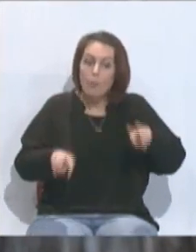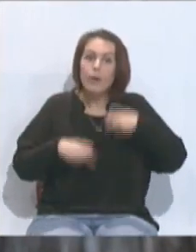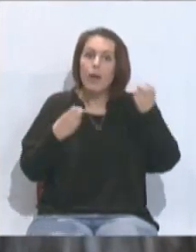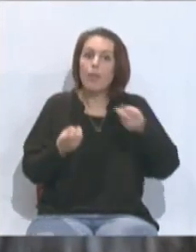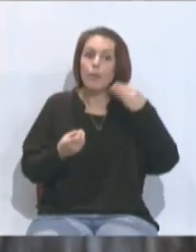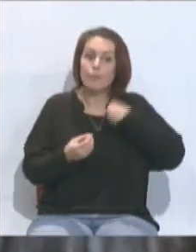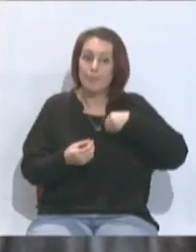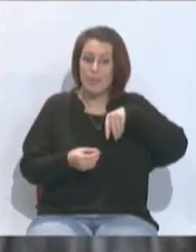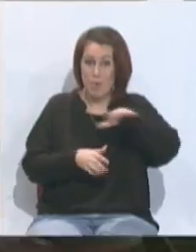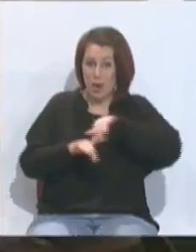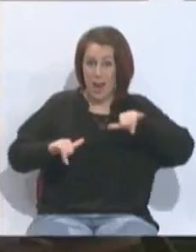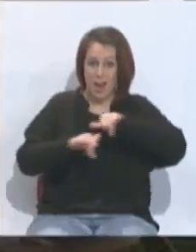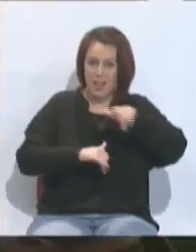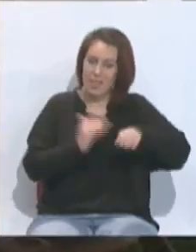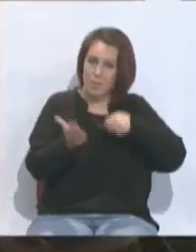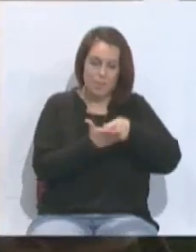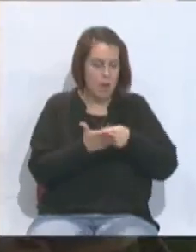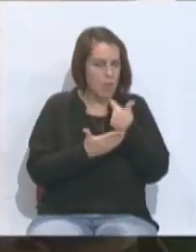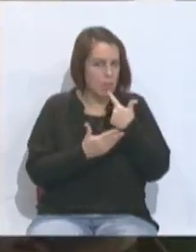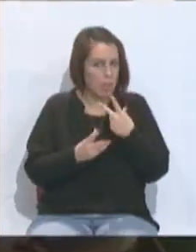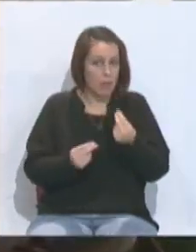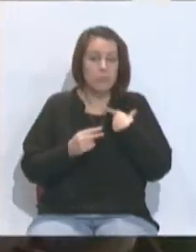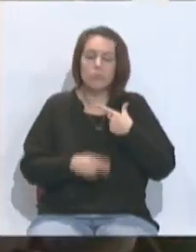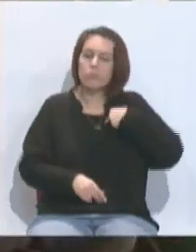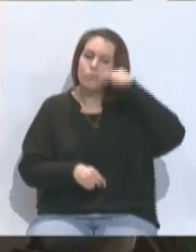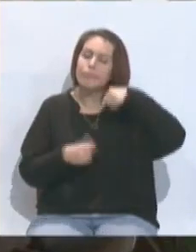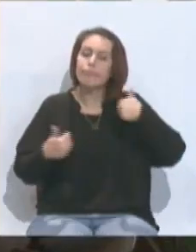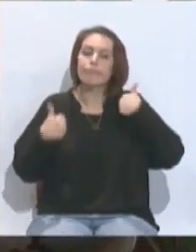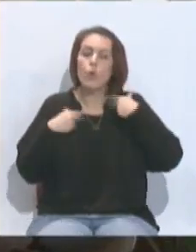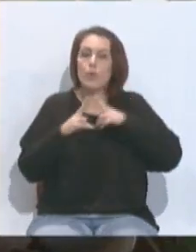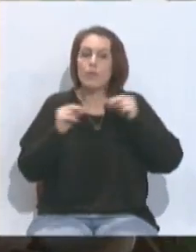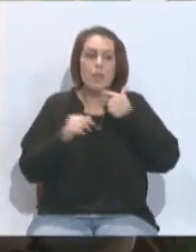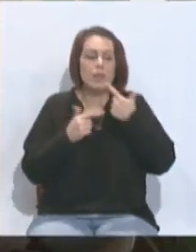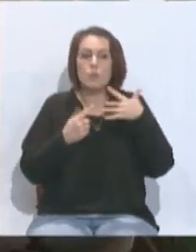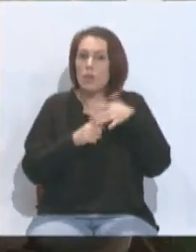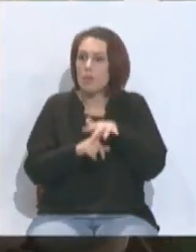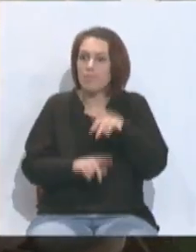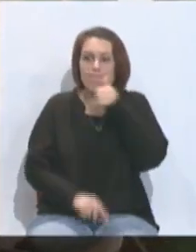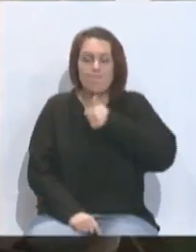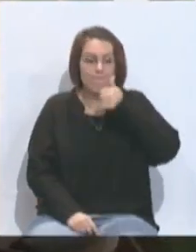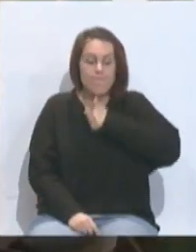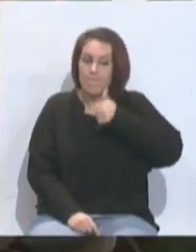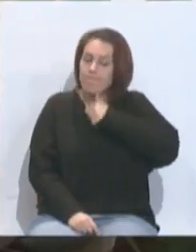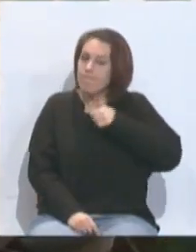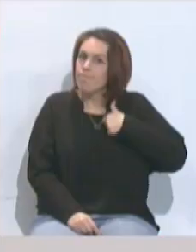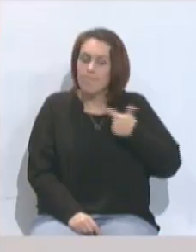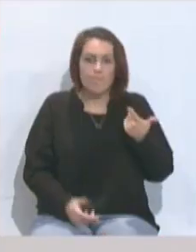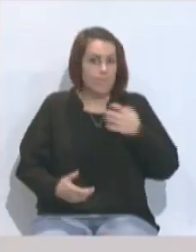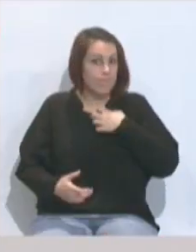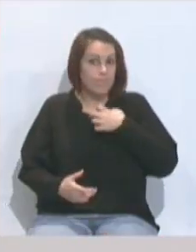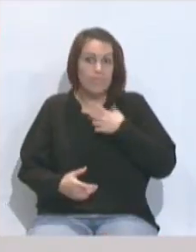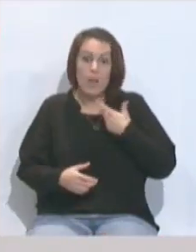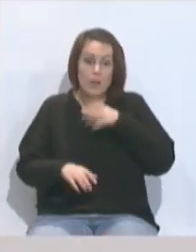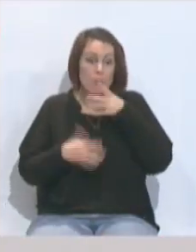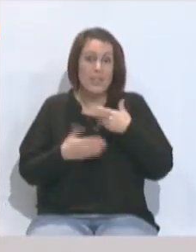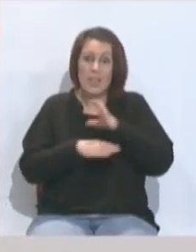antiguo hospicio en La Caleta. El rector de la UCA ha recordado la situación insostenible en la que se encuentran las actuales